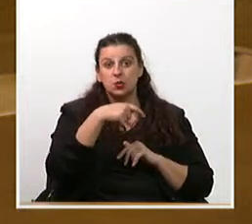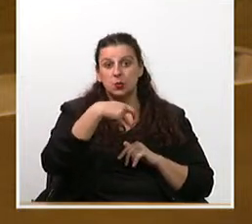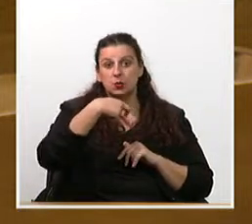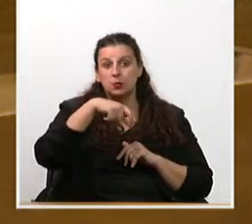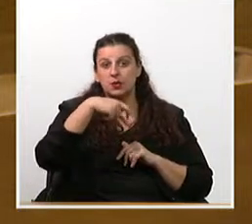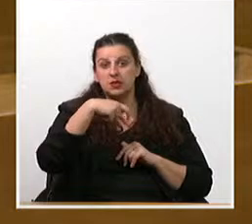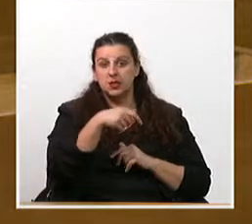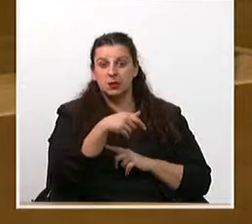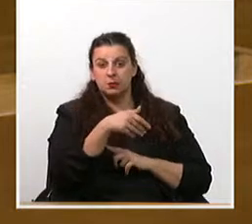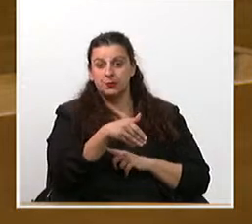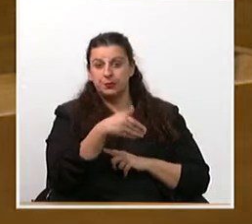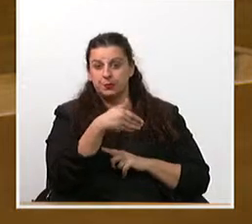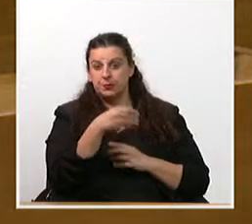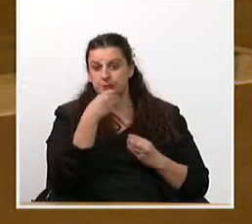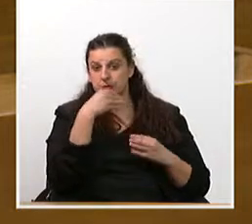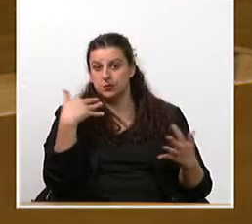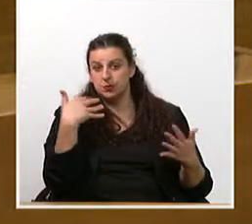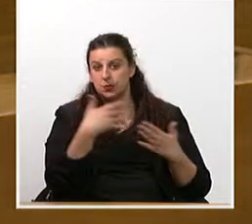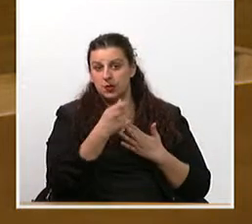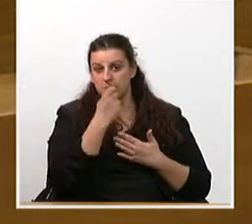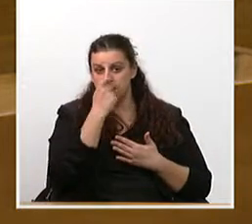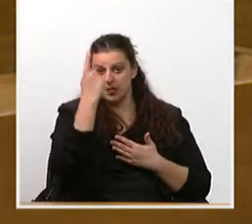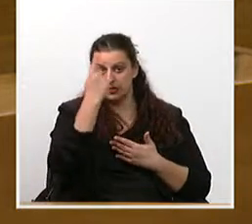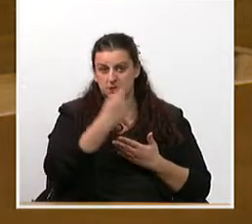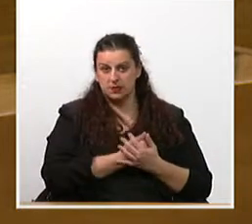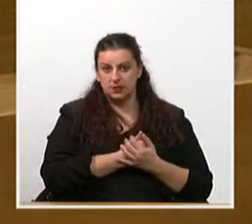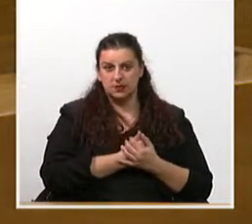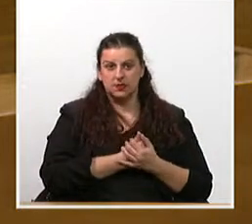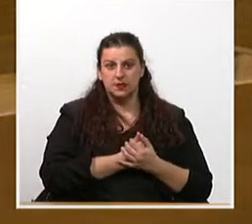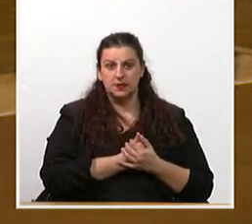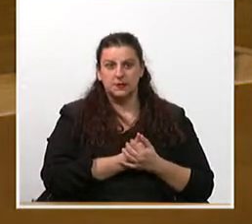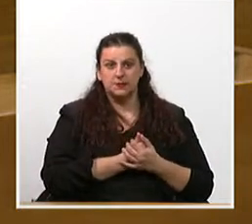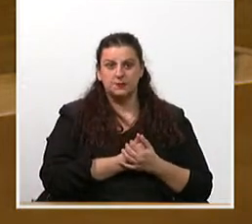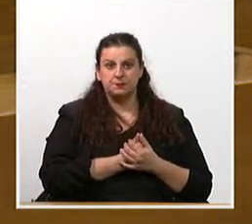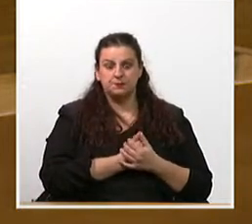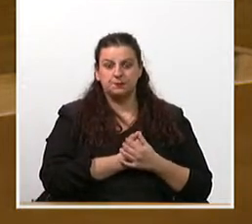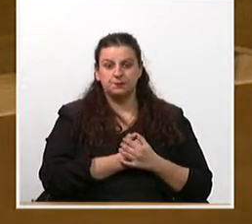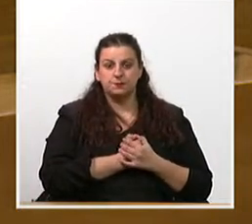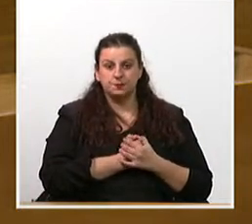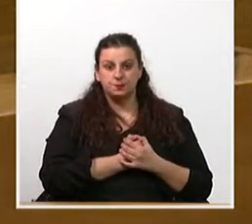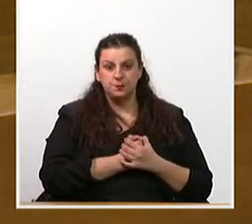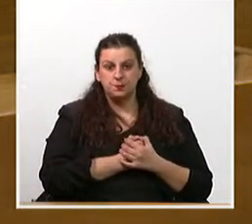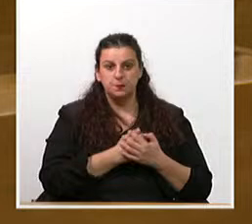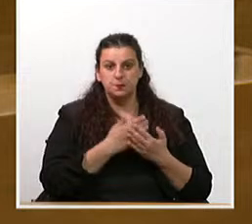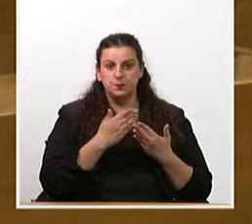presid de la histor una